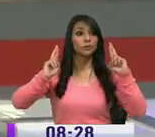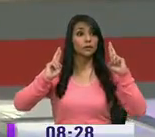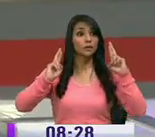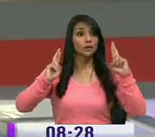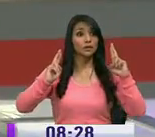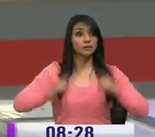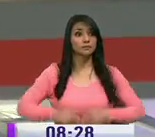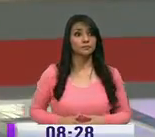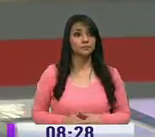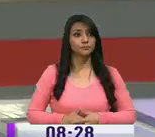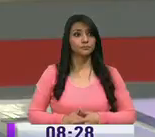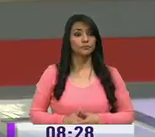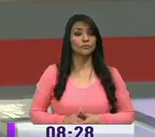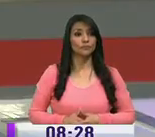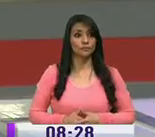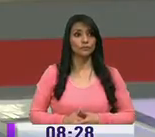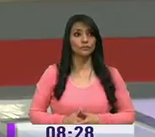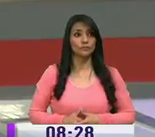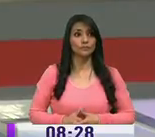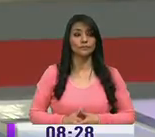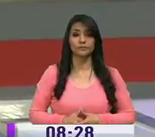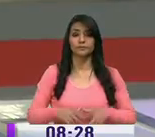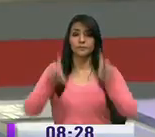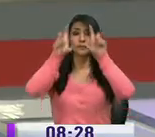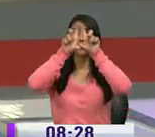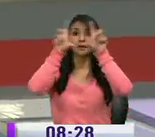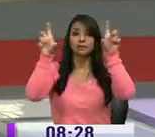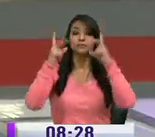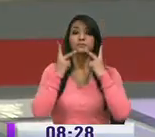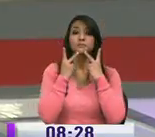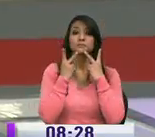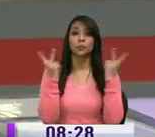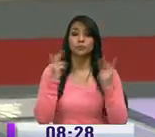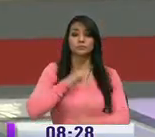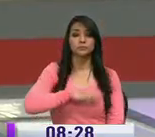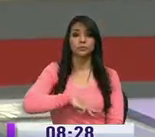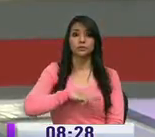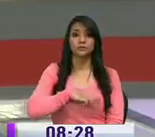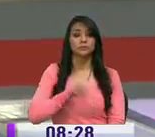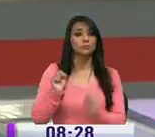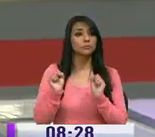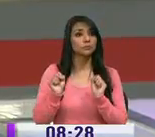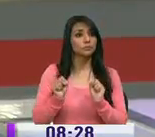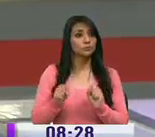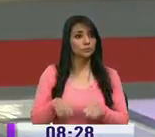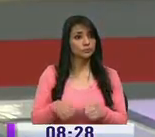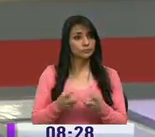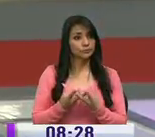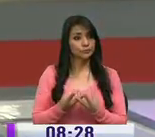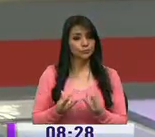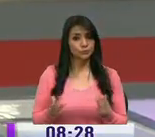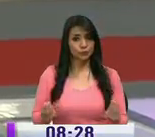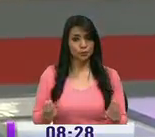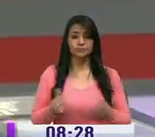pues, en este caso la empresa pública metropolitana vaya y les ayude. Revisemos lo que sucede.